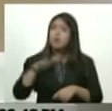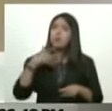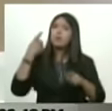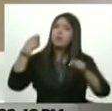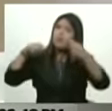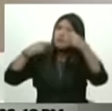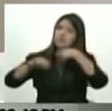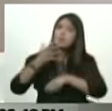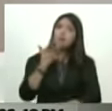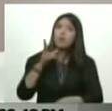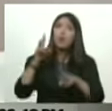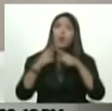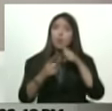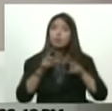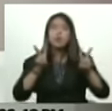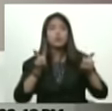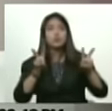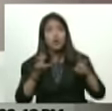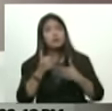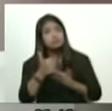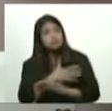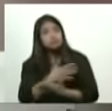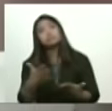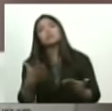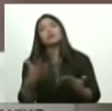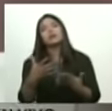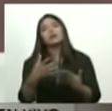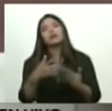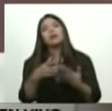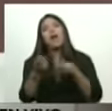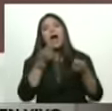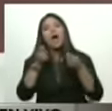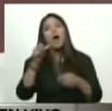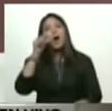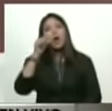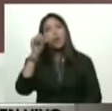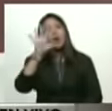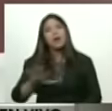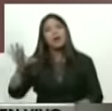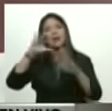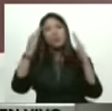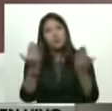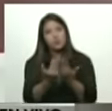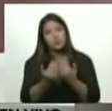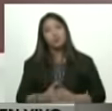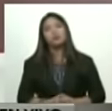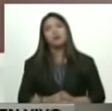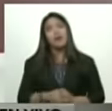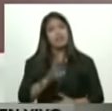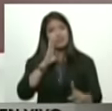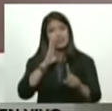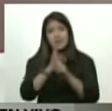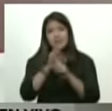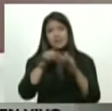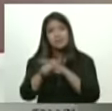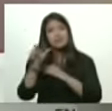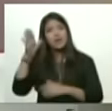caso nuestro, unas innovaciones que contribuyen al ahorro de agua en el mundo, que va directamente en los